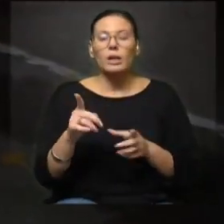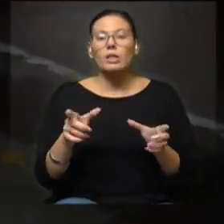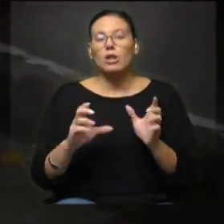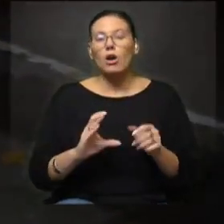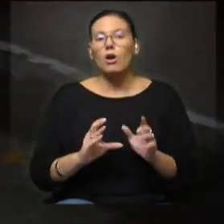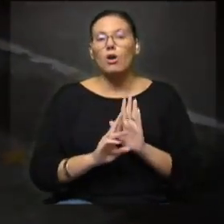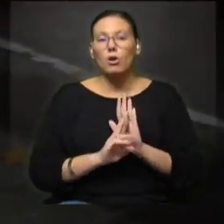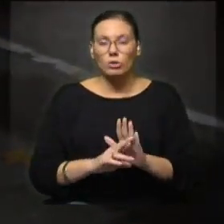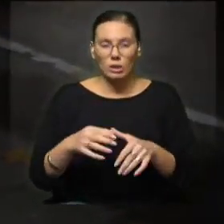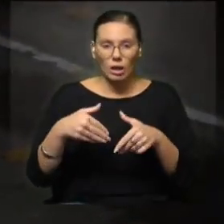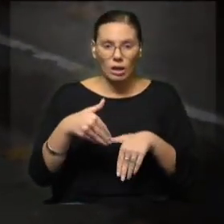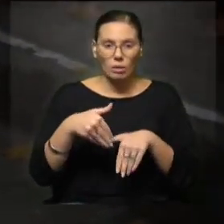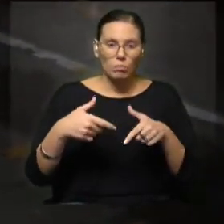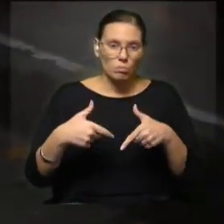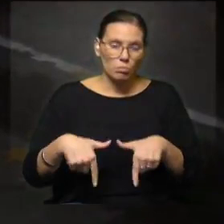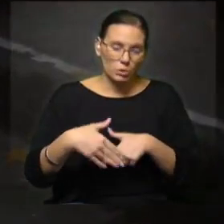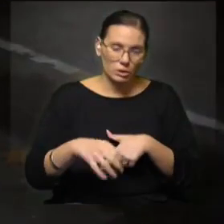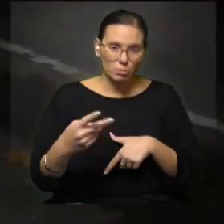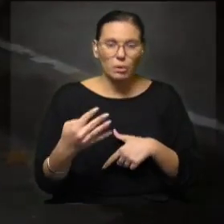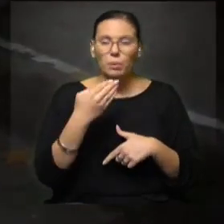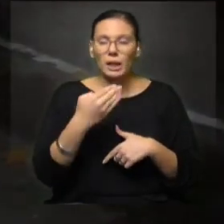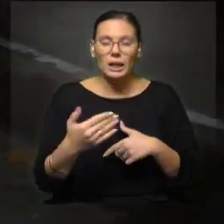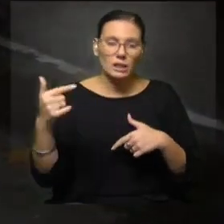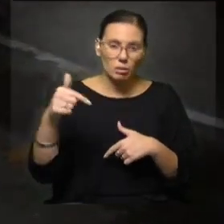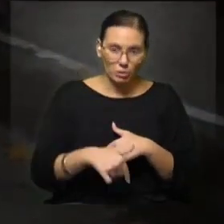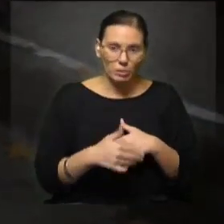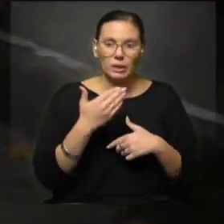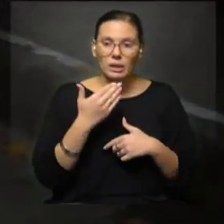tardes. Buenas tardes. Bueno, gracias por acompañarnos en esta movida.